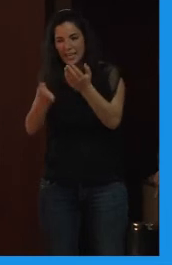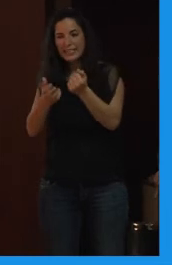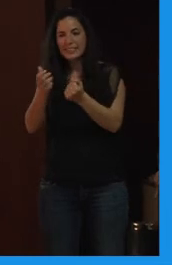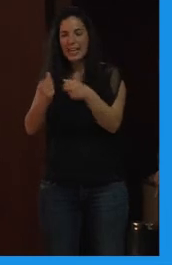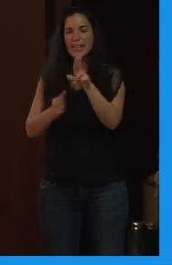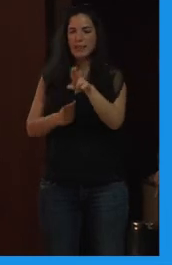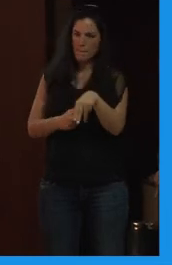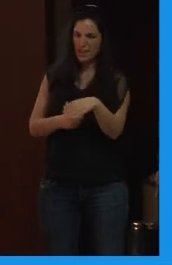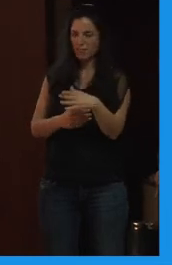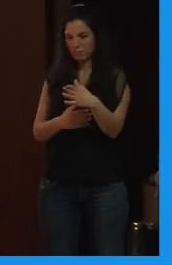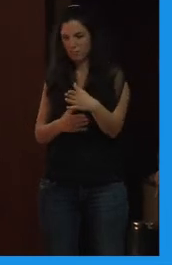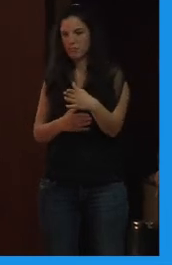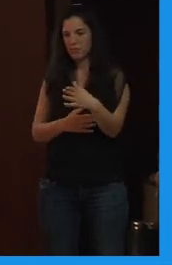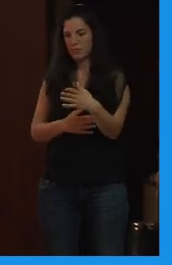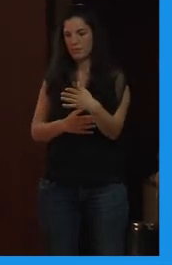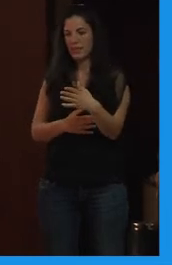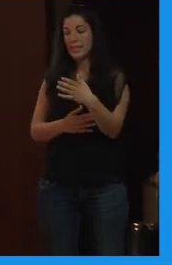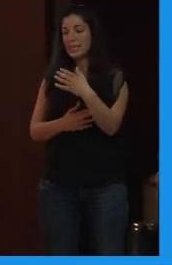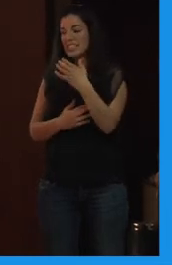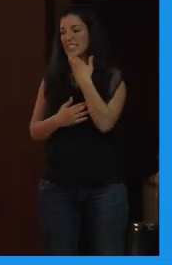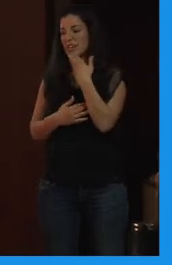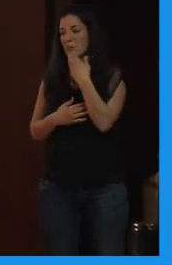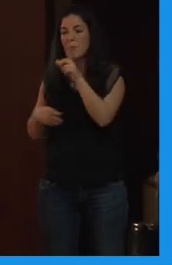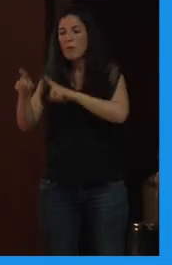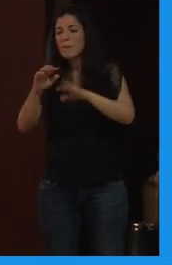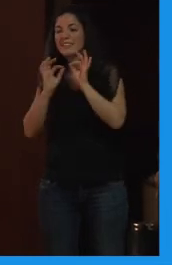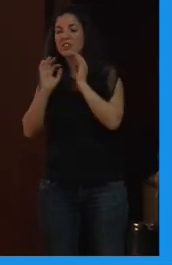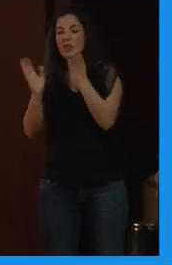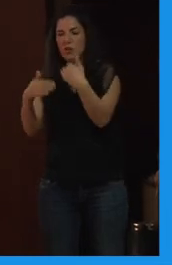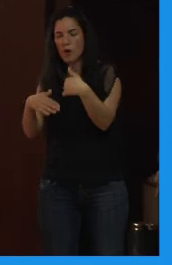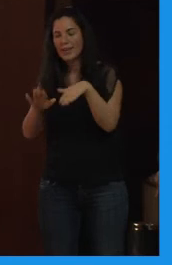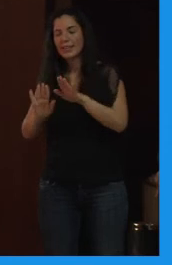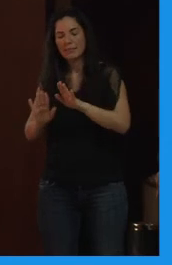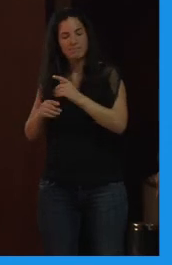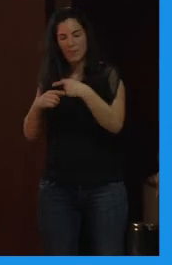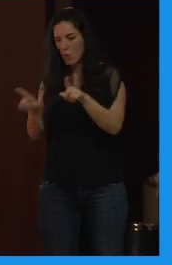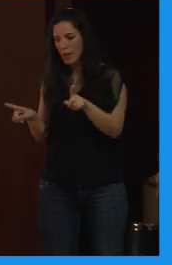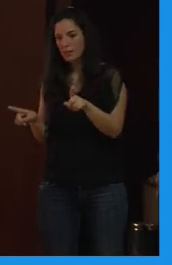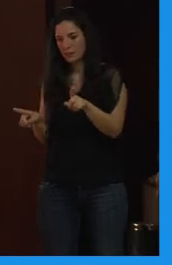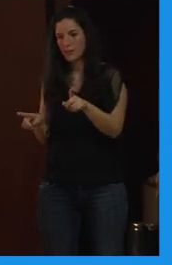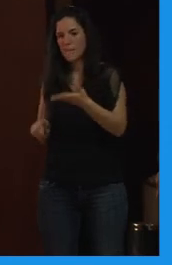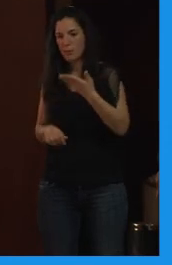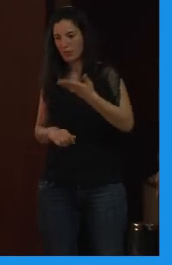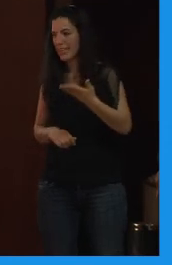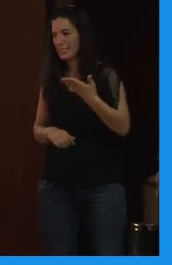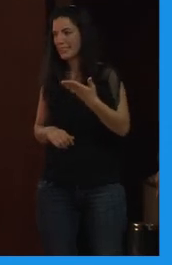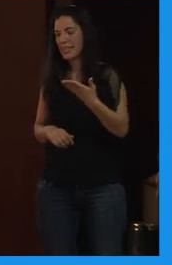yodo. Aunque no tenéis problemas de tiroides, es bueno para prevenir problemas de tiroides a la larga.